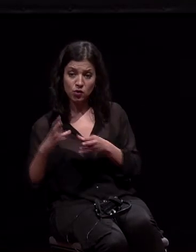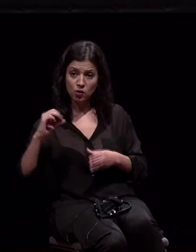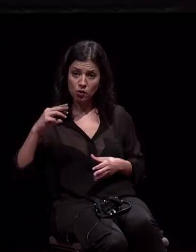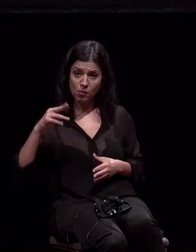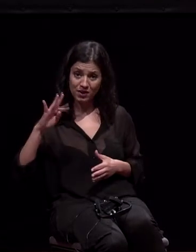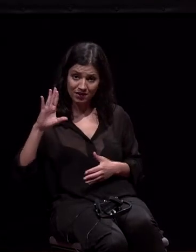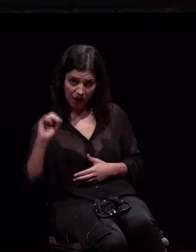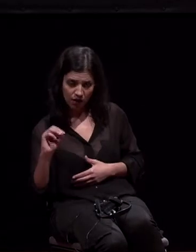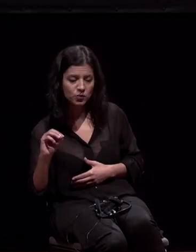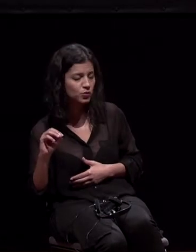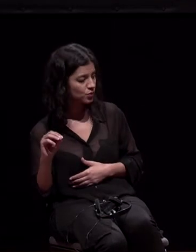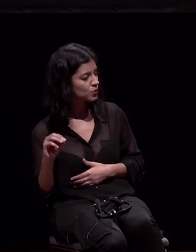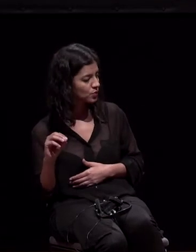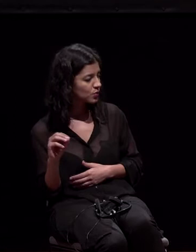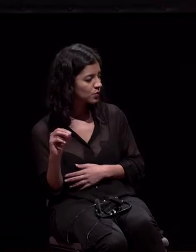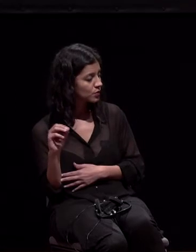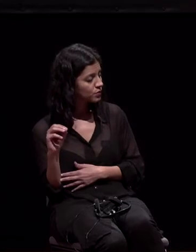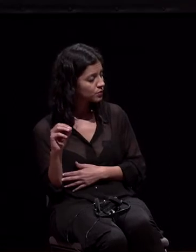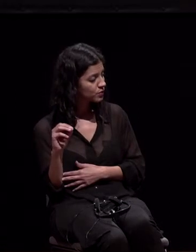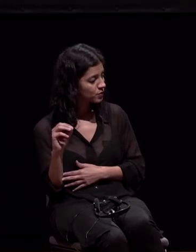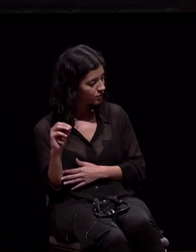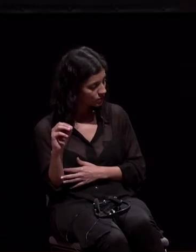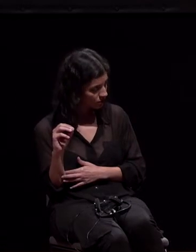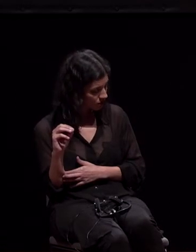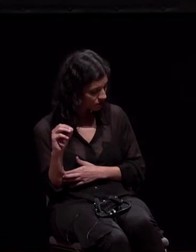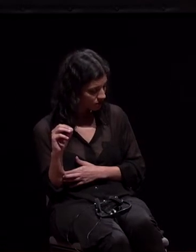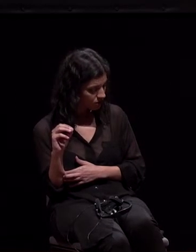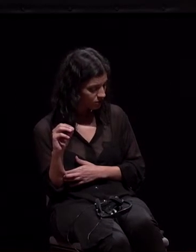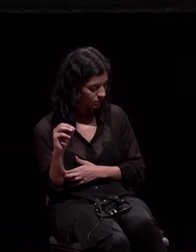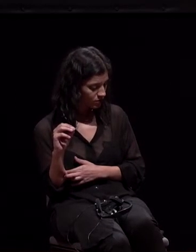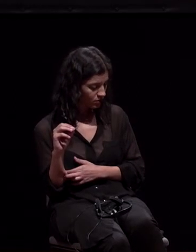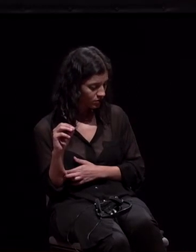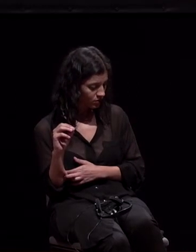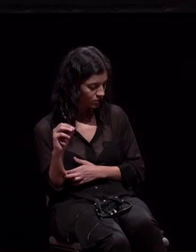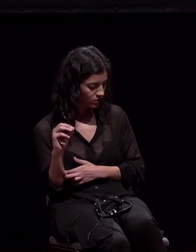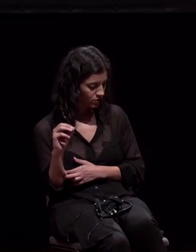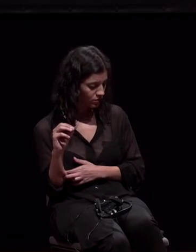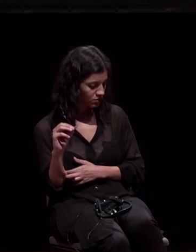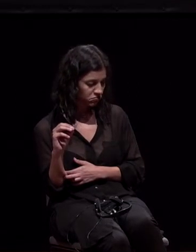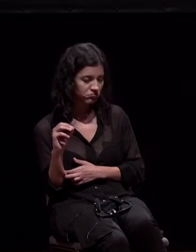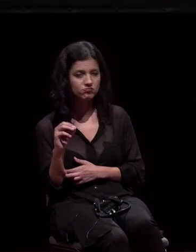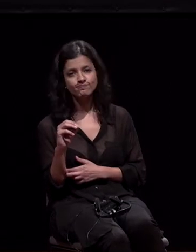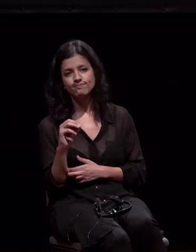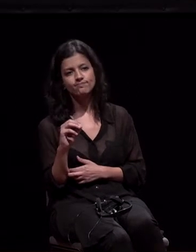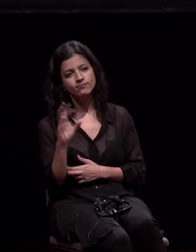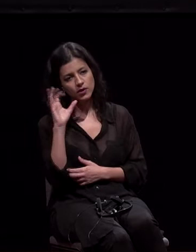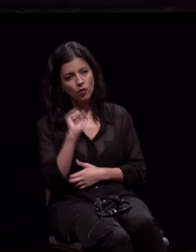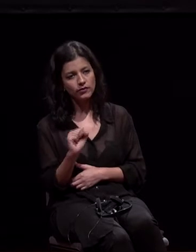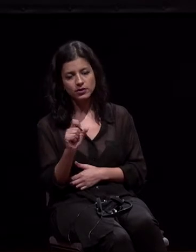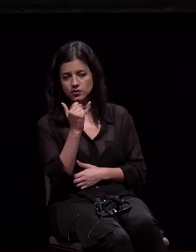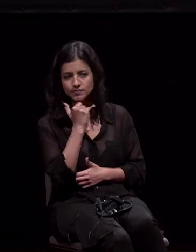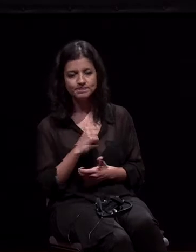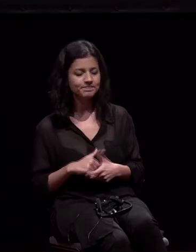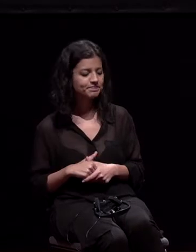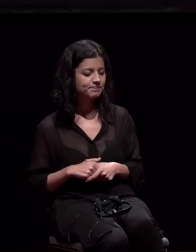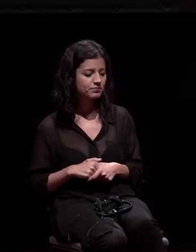esto, tanto el qué se va a exponer como el cómo se va a exponer, se